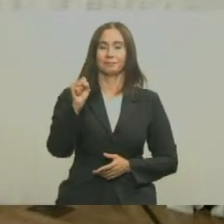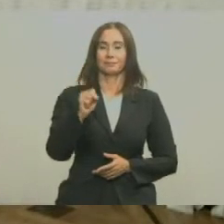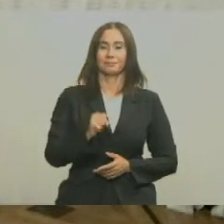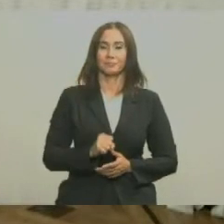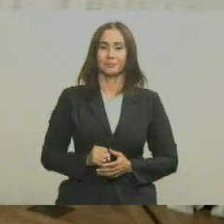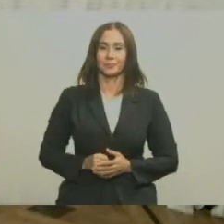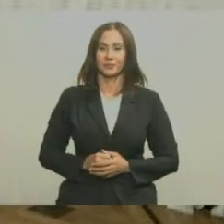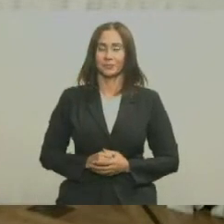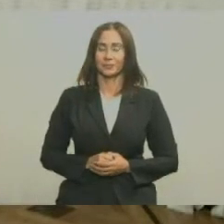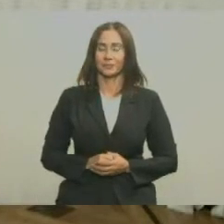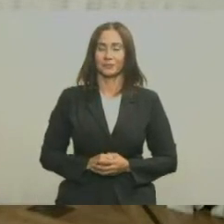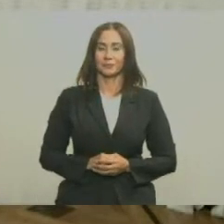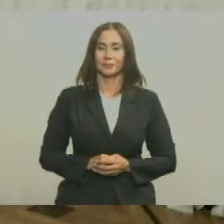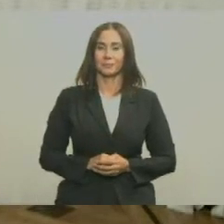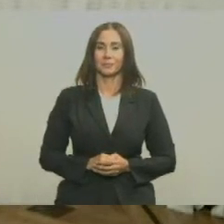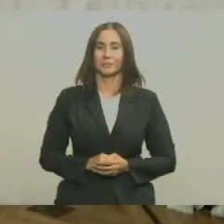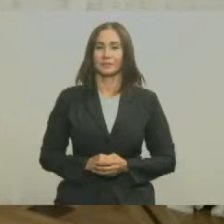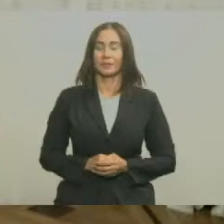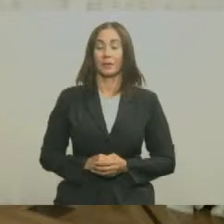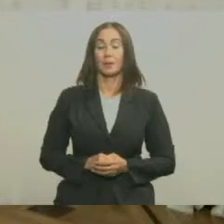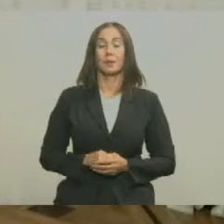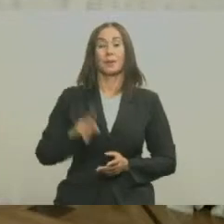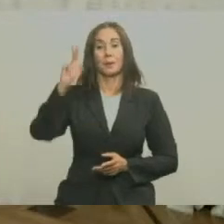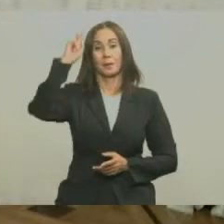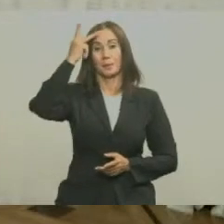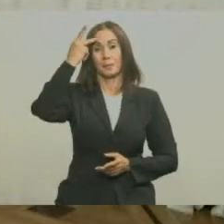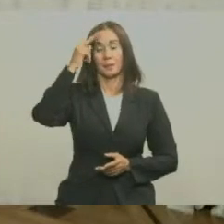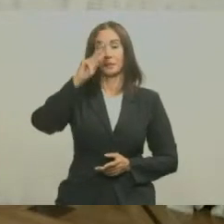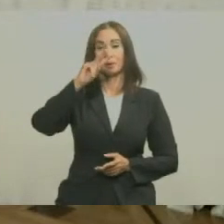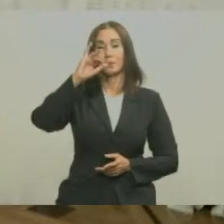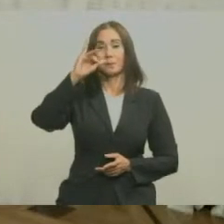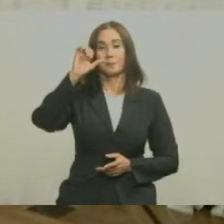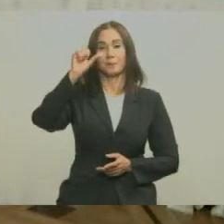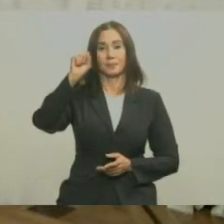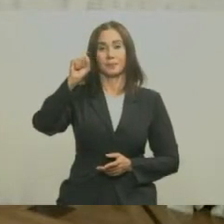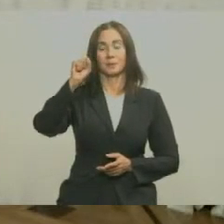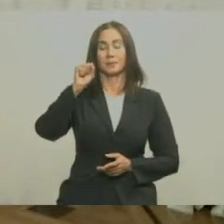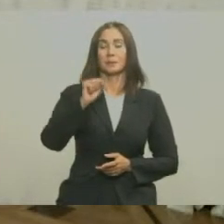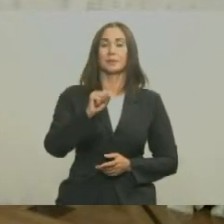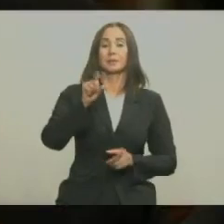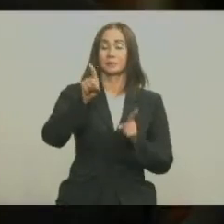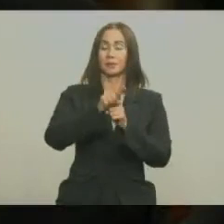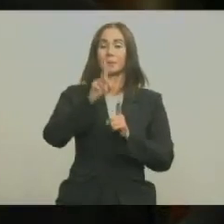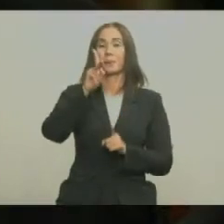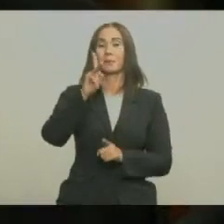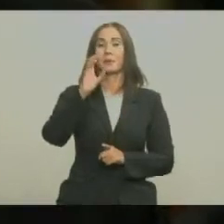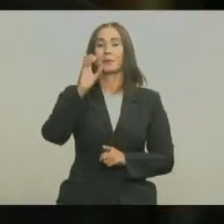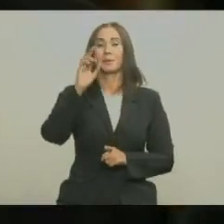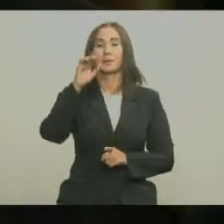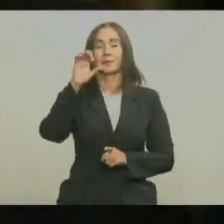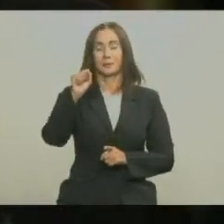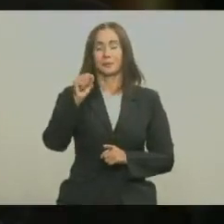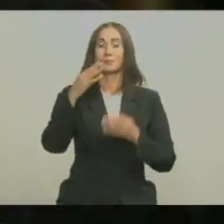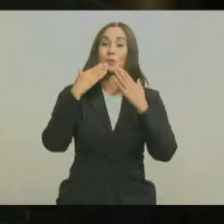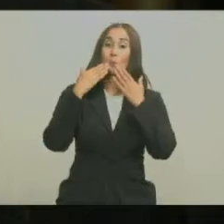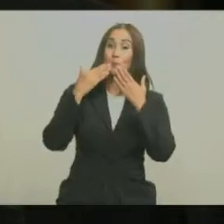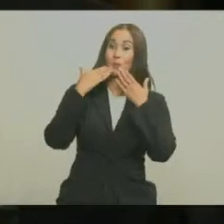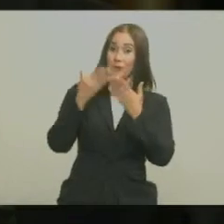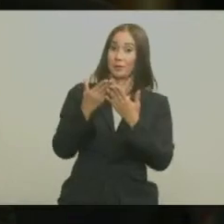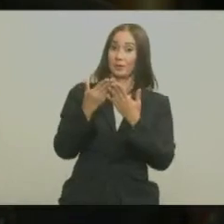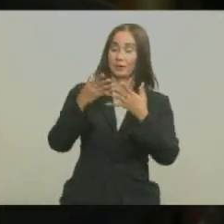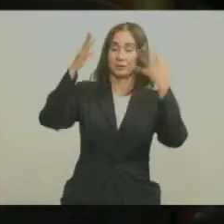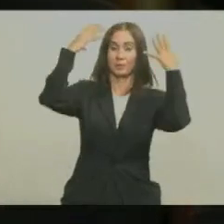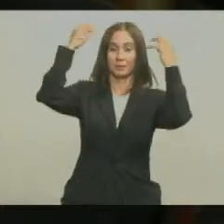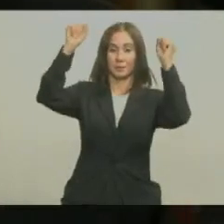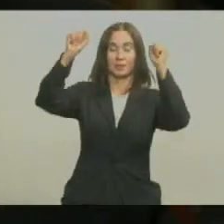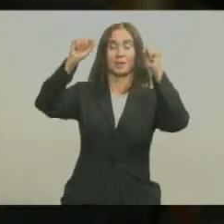partido el BIS y el PCR. Muchas gracias, presidente, señor presidente